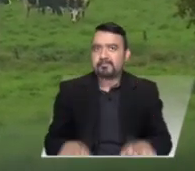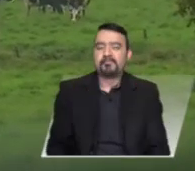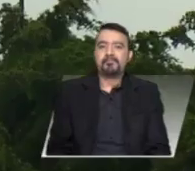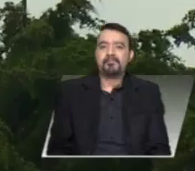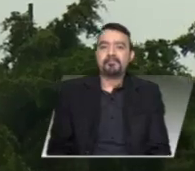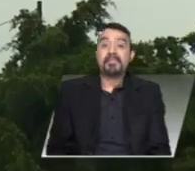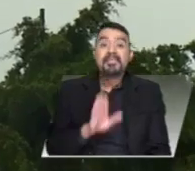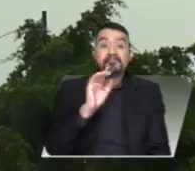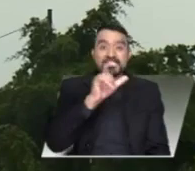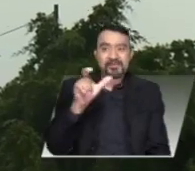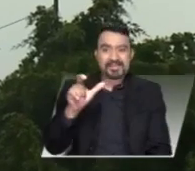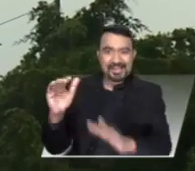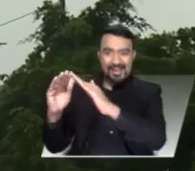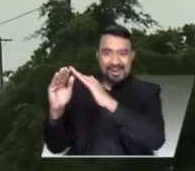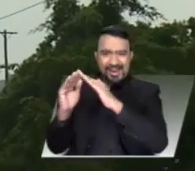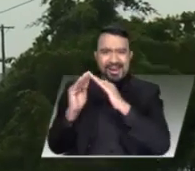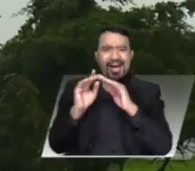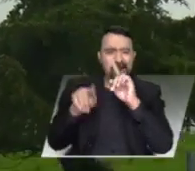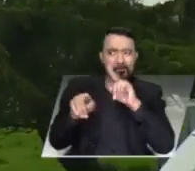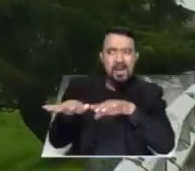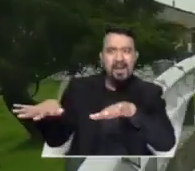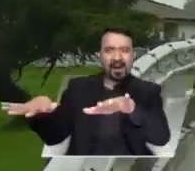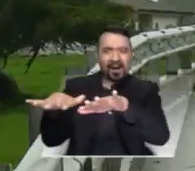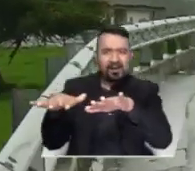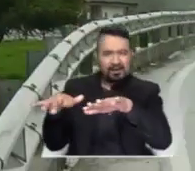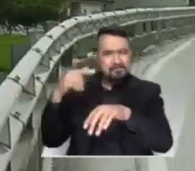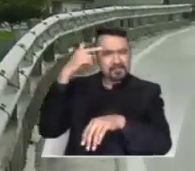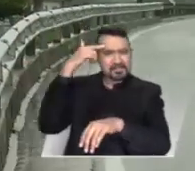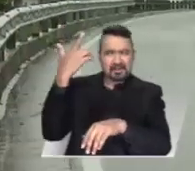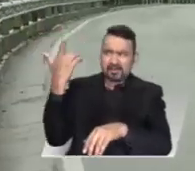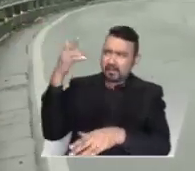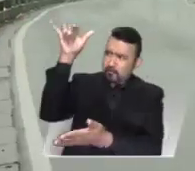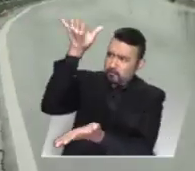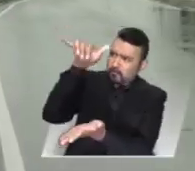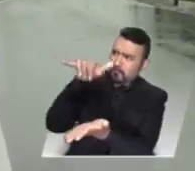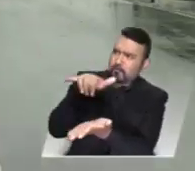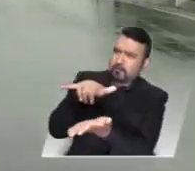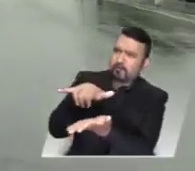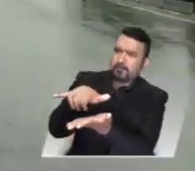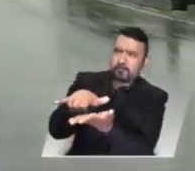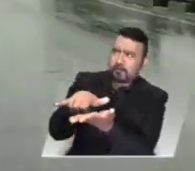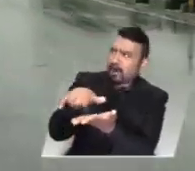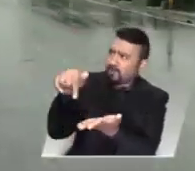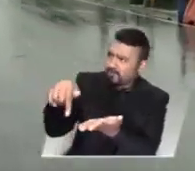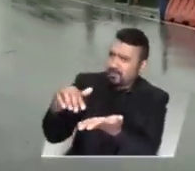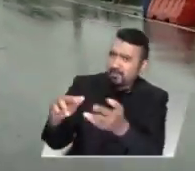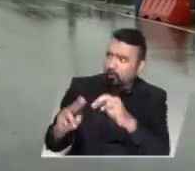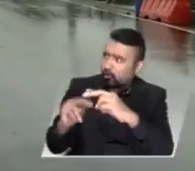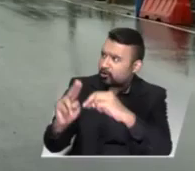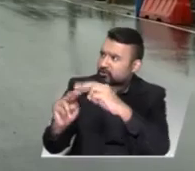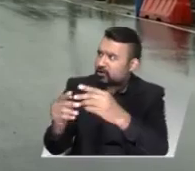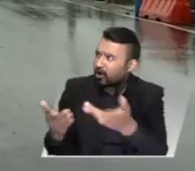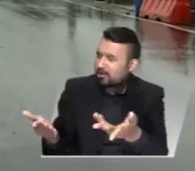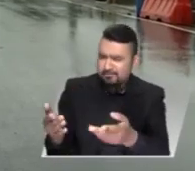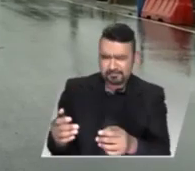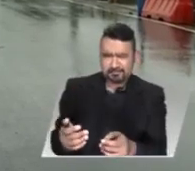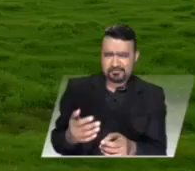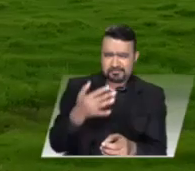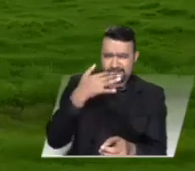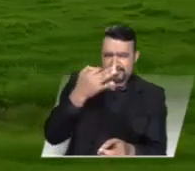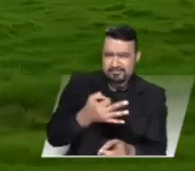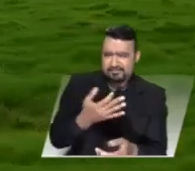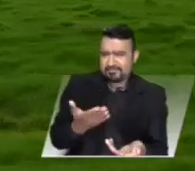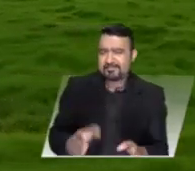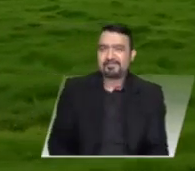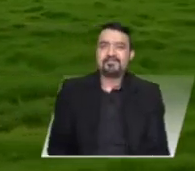de Ovejas, la noticia de un aeropuerto en la zona es todavía un espejismo. Para los dirigentes locales del norte de Antioquia,